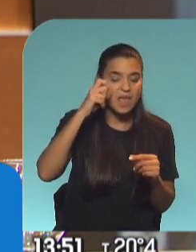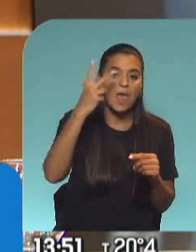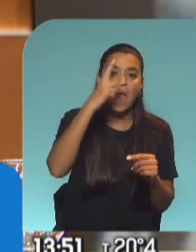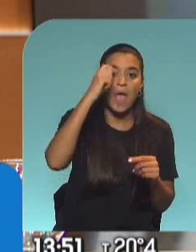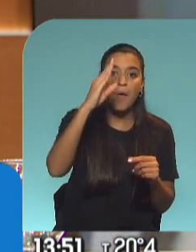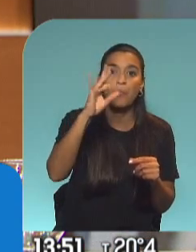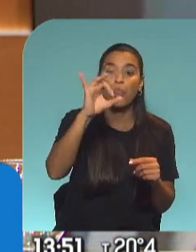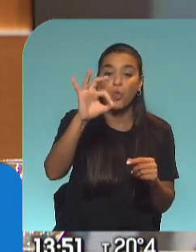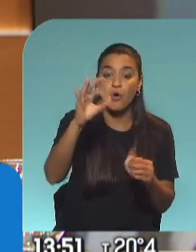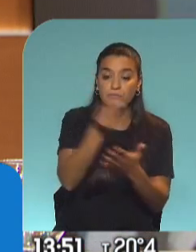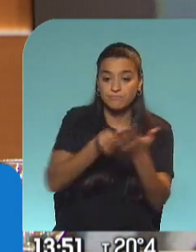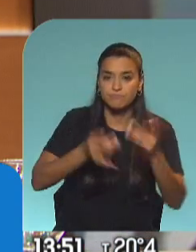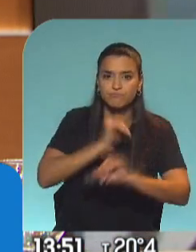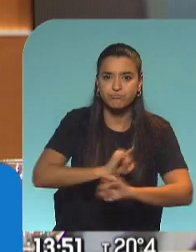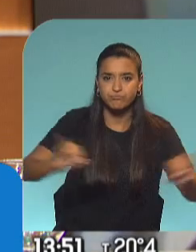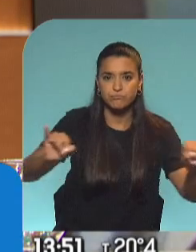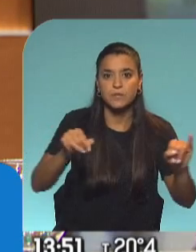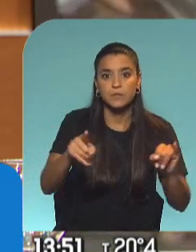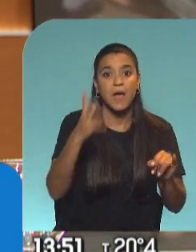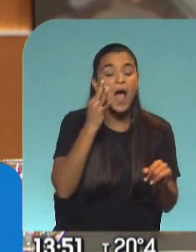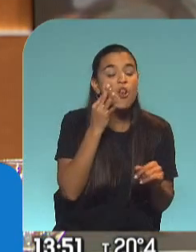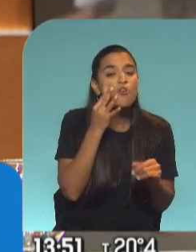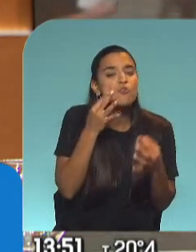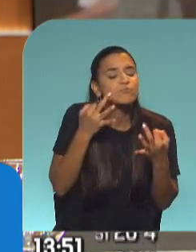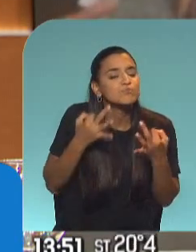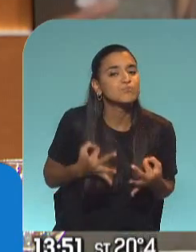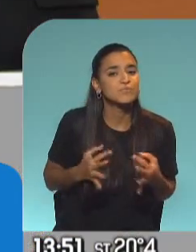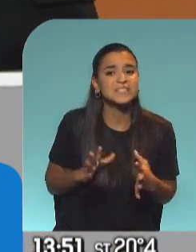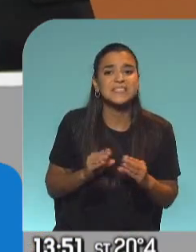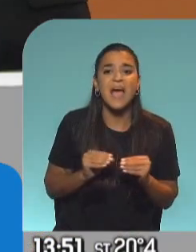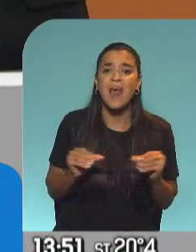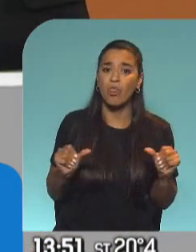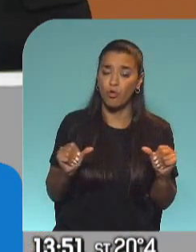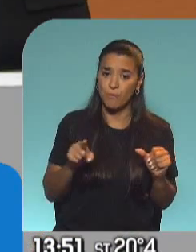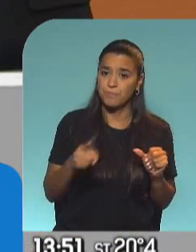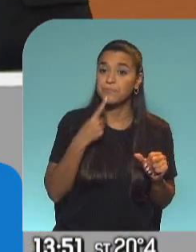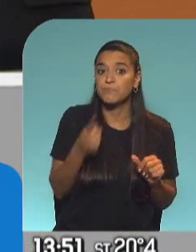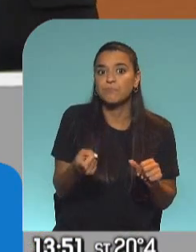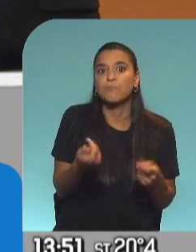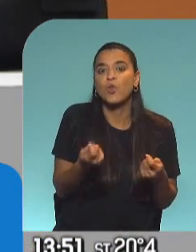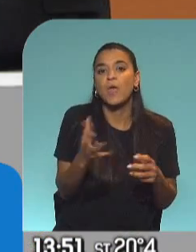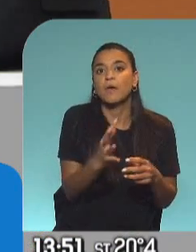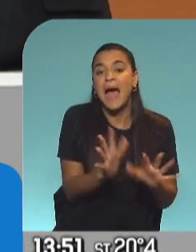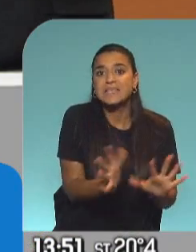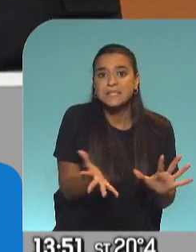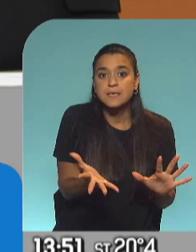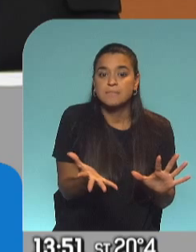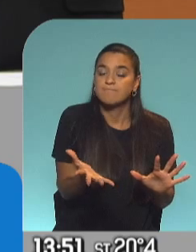este tipo de caricaturas se están metiendo con algo sagrado. Hay algo alrededor de esto de, se la buscaron, digamos, ¿no? Es un discurso que circula